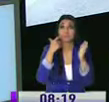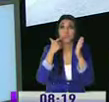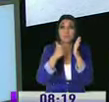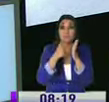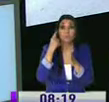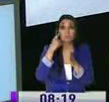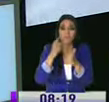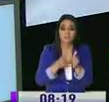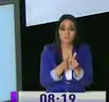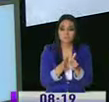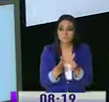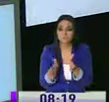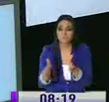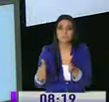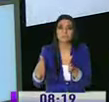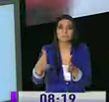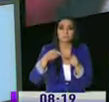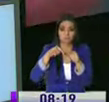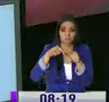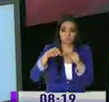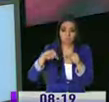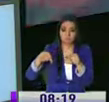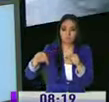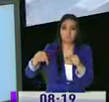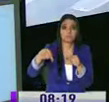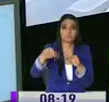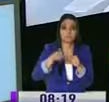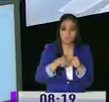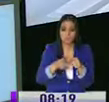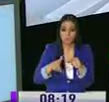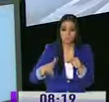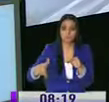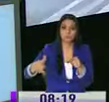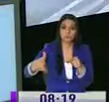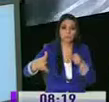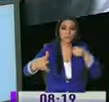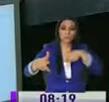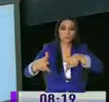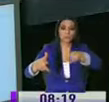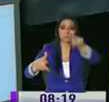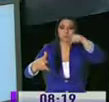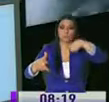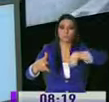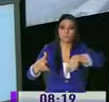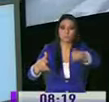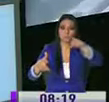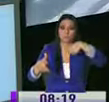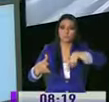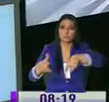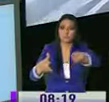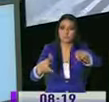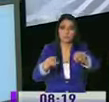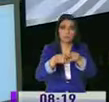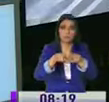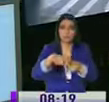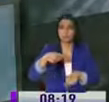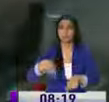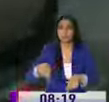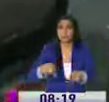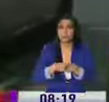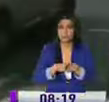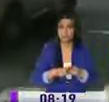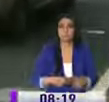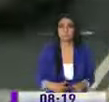abrir a la derecha a ser una curvita o sea lo mismo pasa en que tuve muchísimo se vamos a preguntar a la autoridad